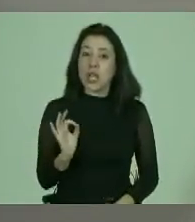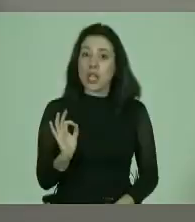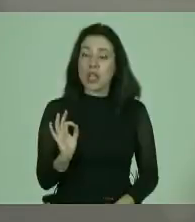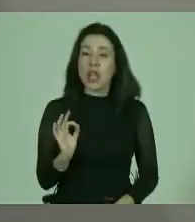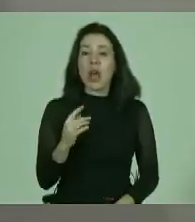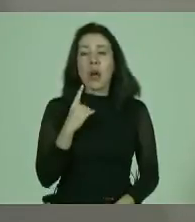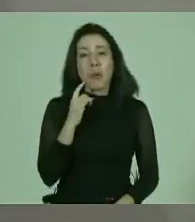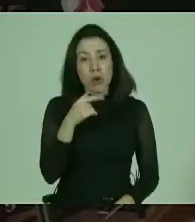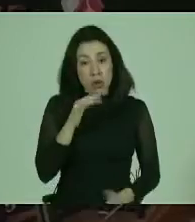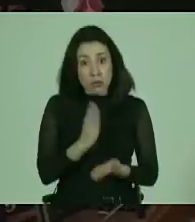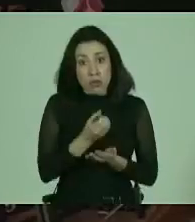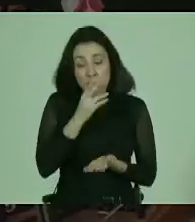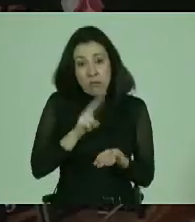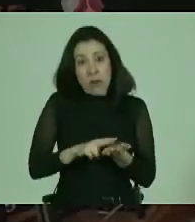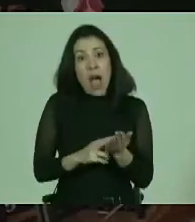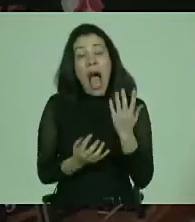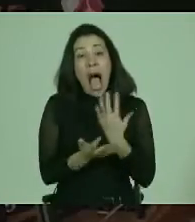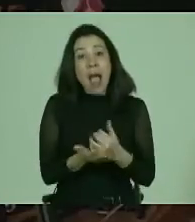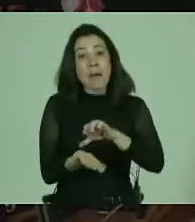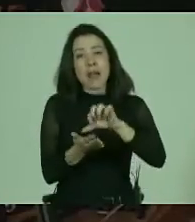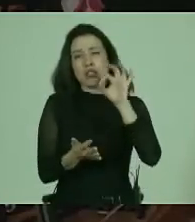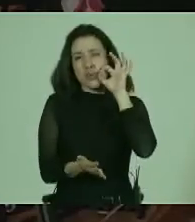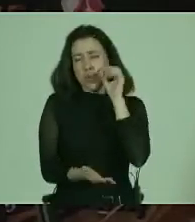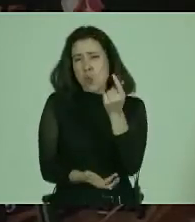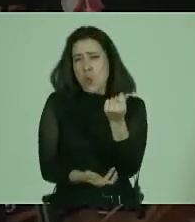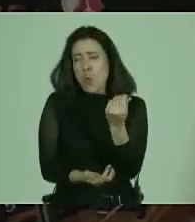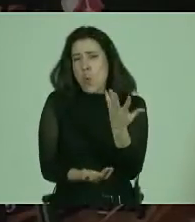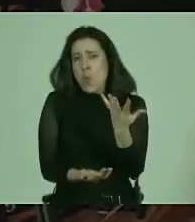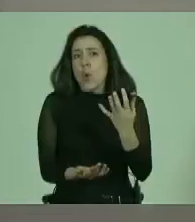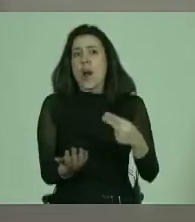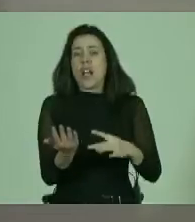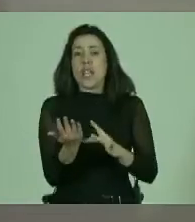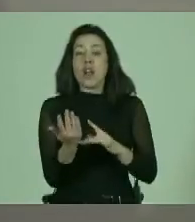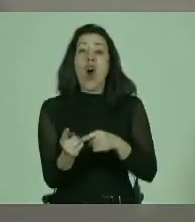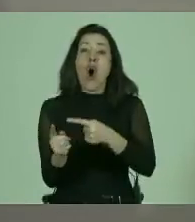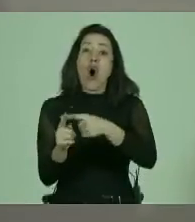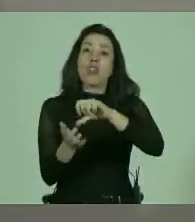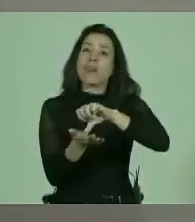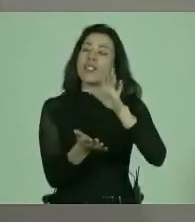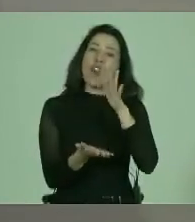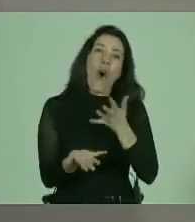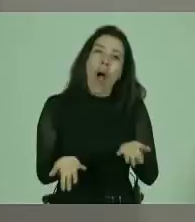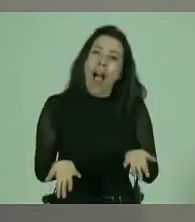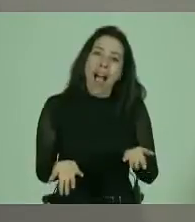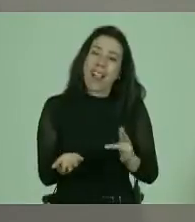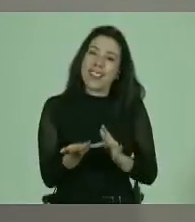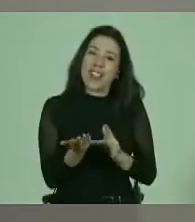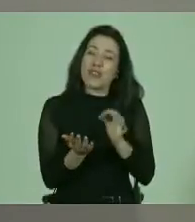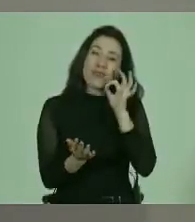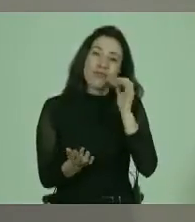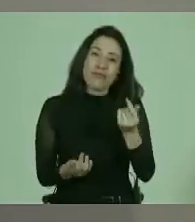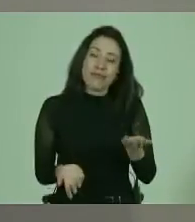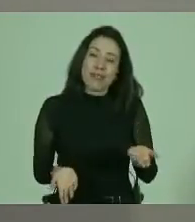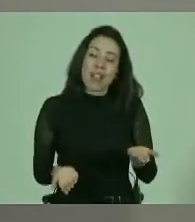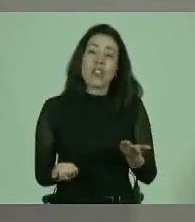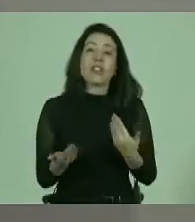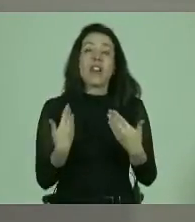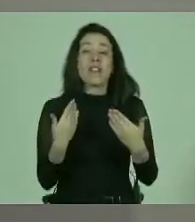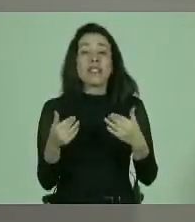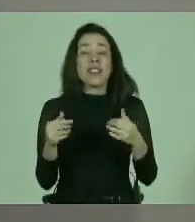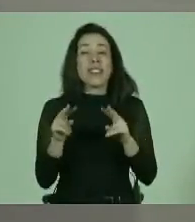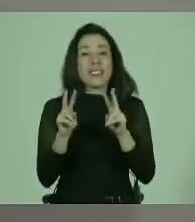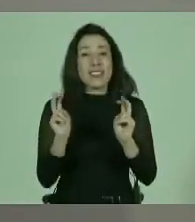seamos sinceros hay países ricos con mucha tecnología y hay países que no la tienen entonces quizás en cuestiones que